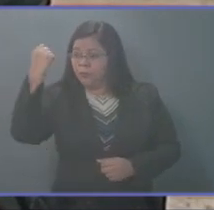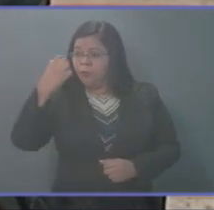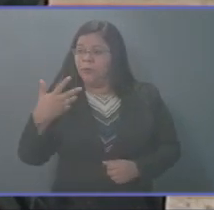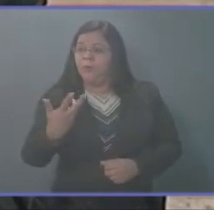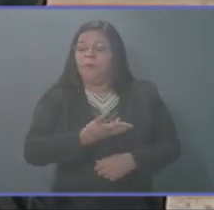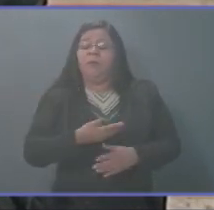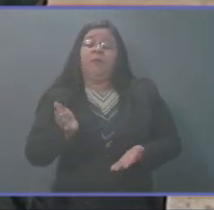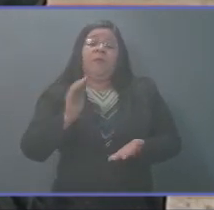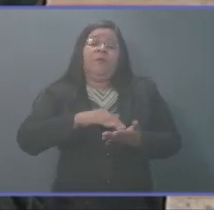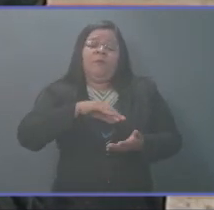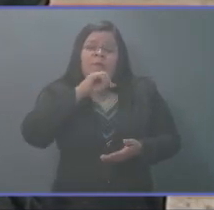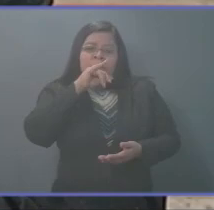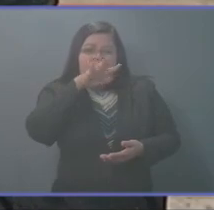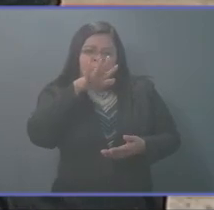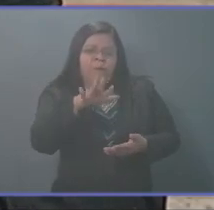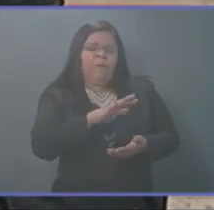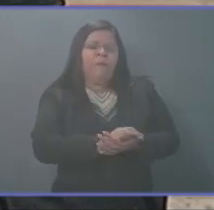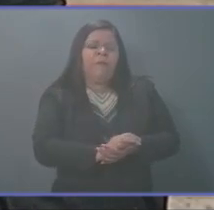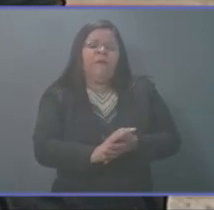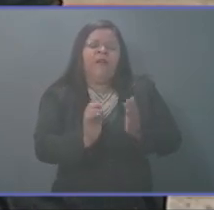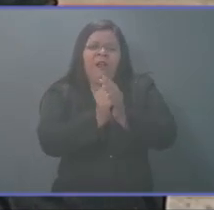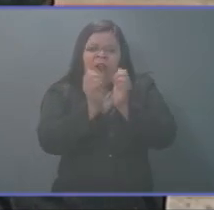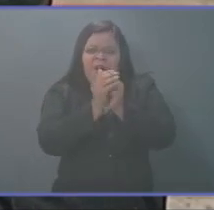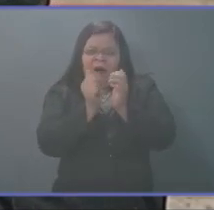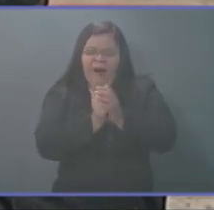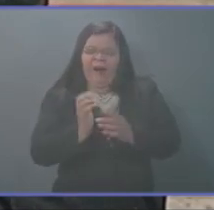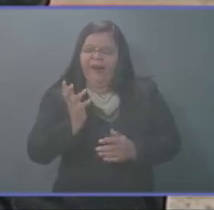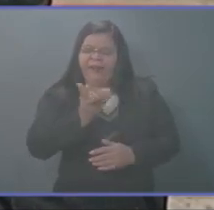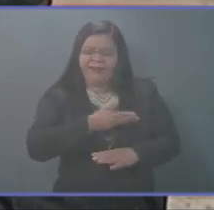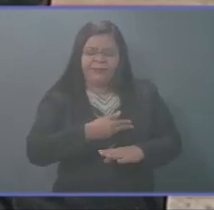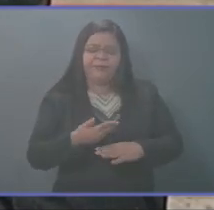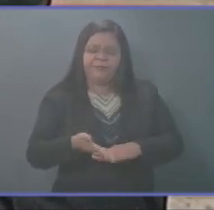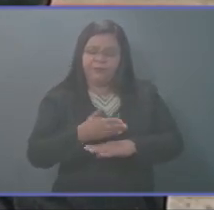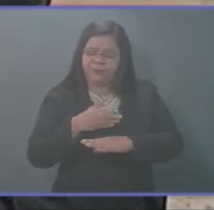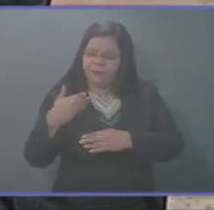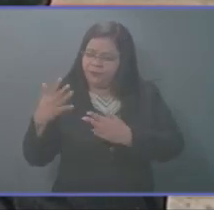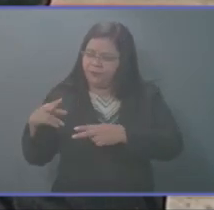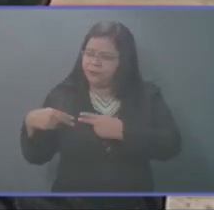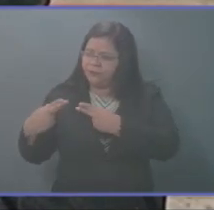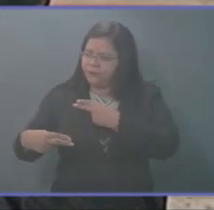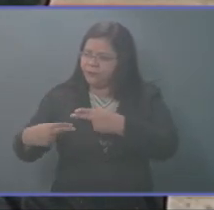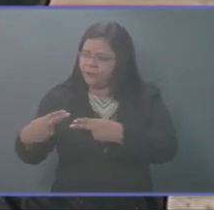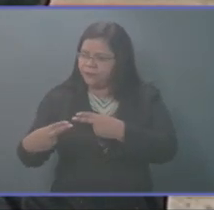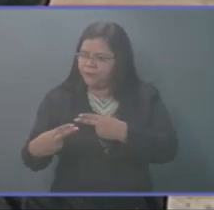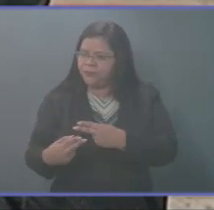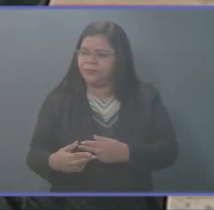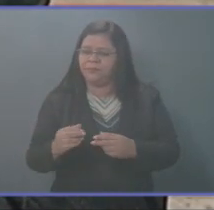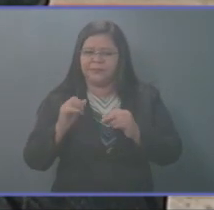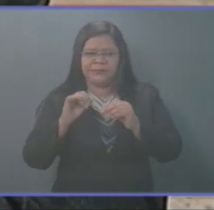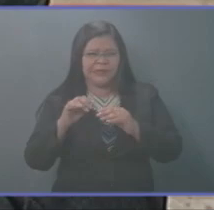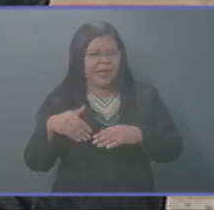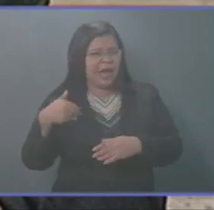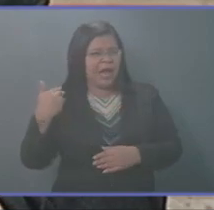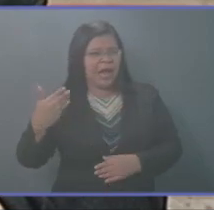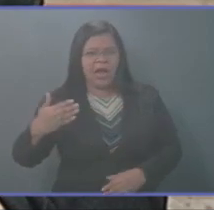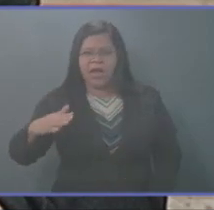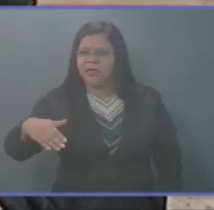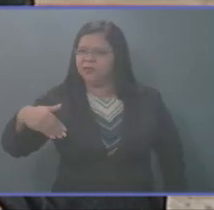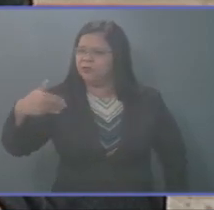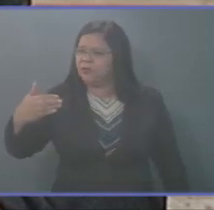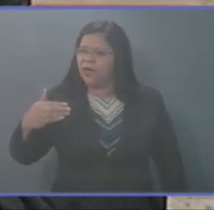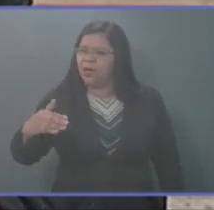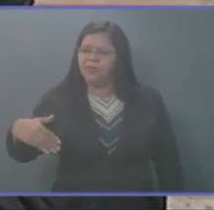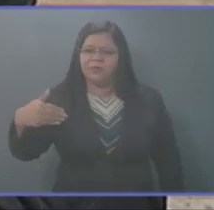decir, y volvemos a insistir, en que es un problema que nosotros hemos heredado décadas y décadas, donde hemos